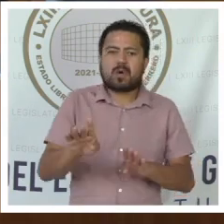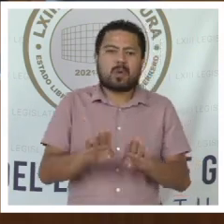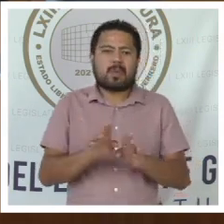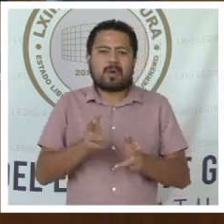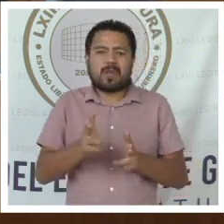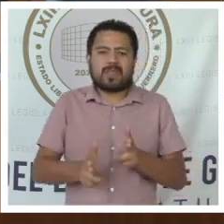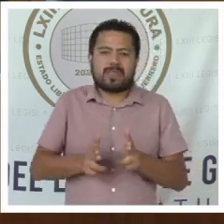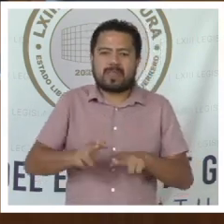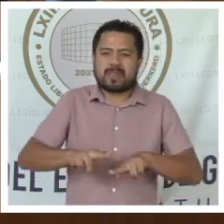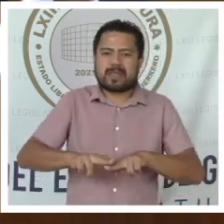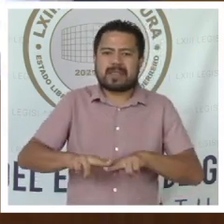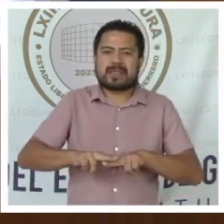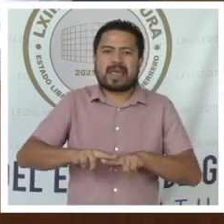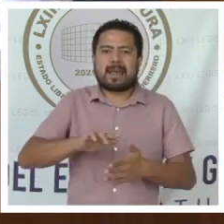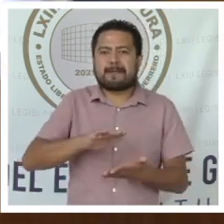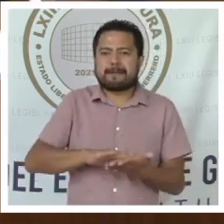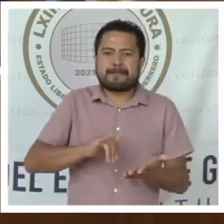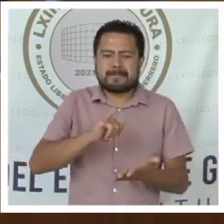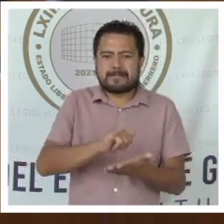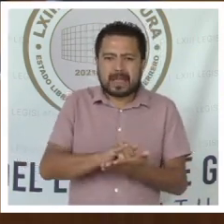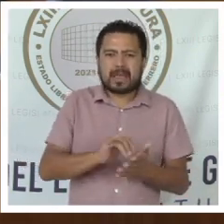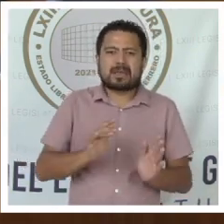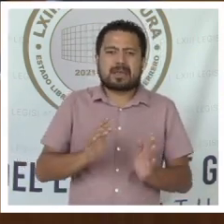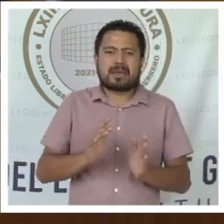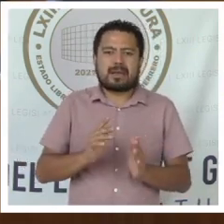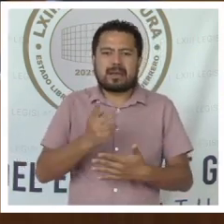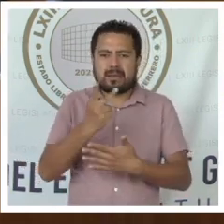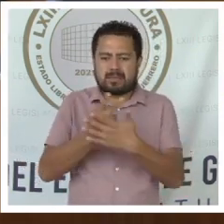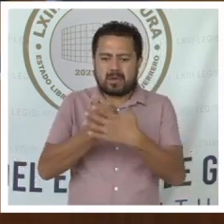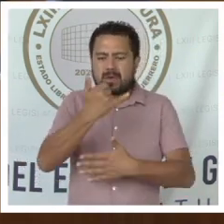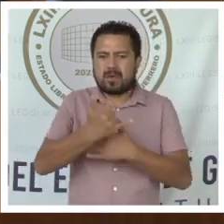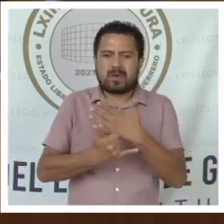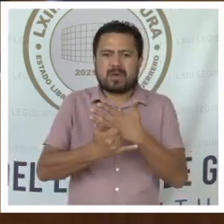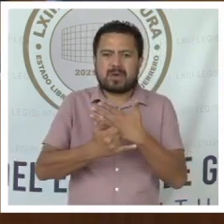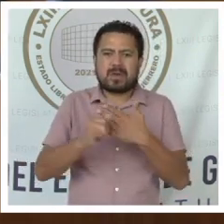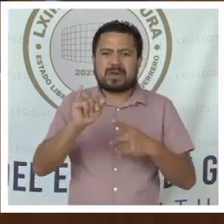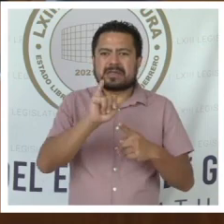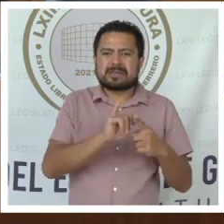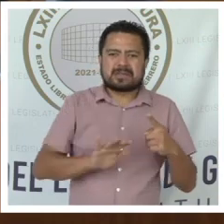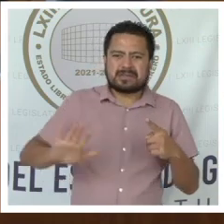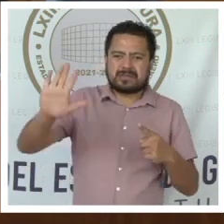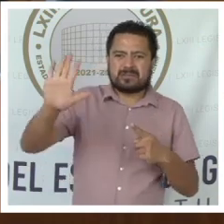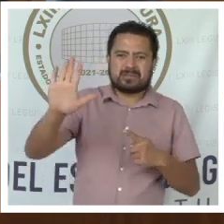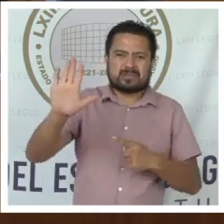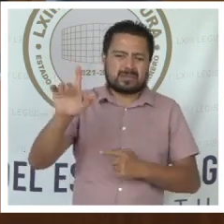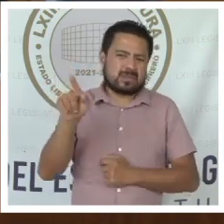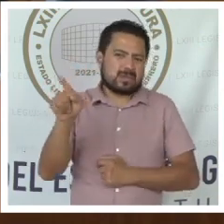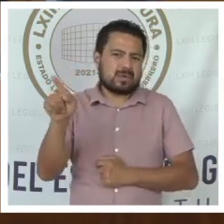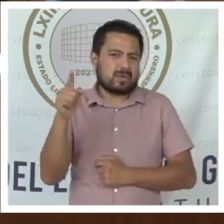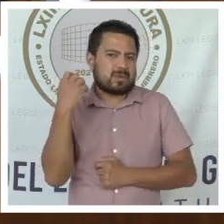maya el proyecto del istmo de Tehuantepec